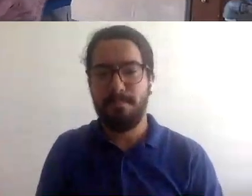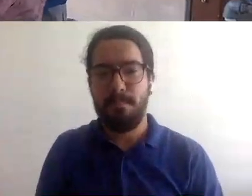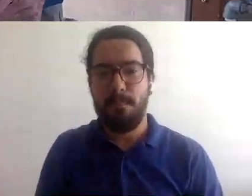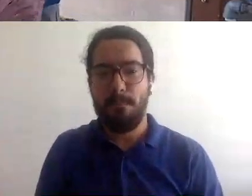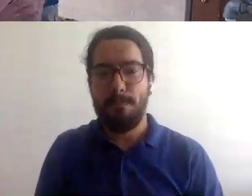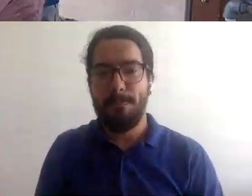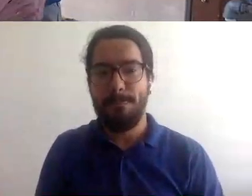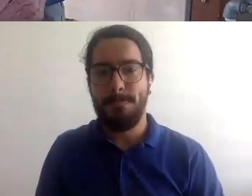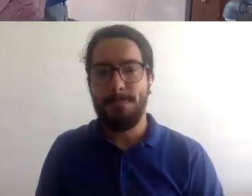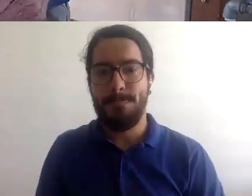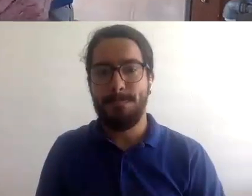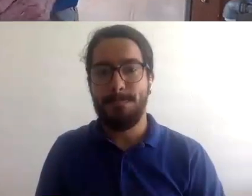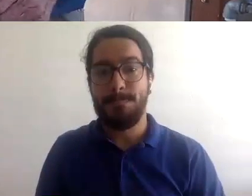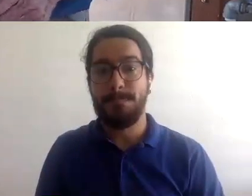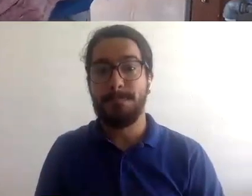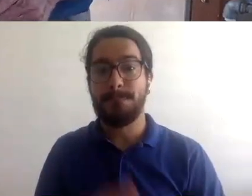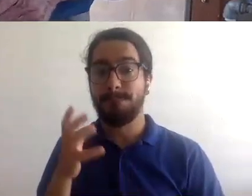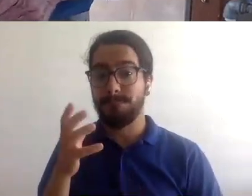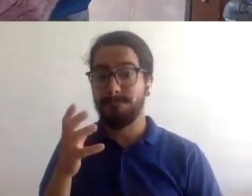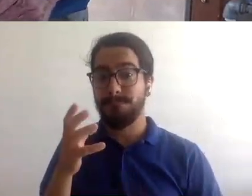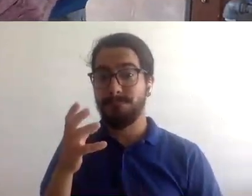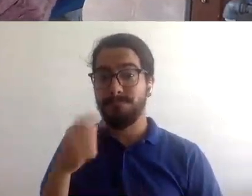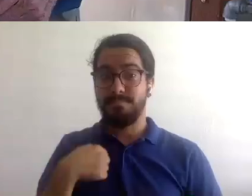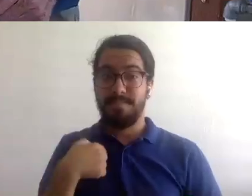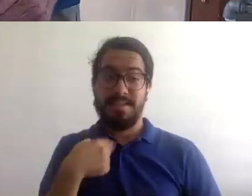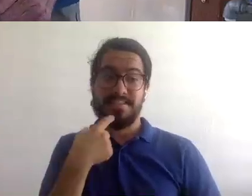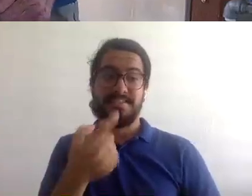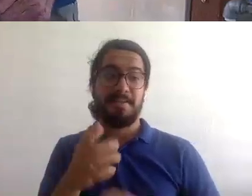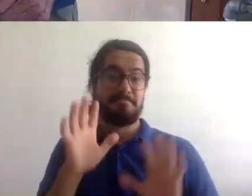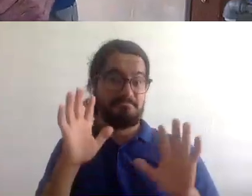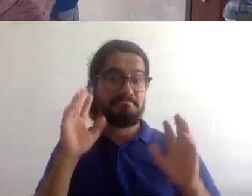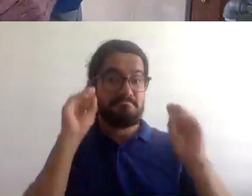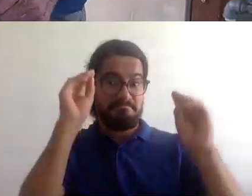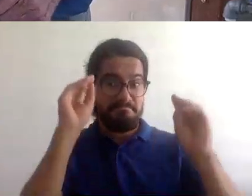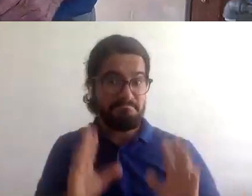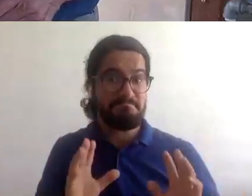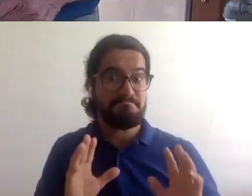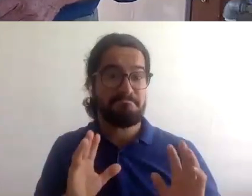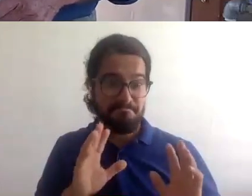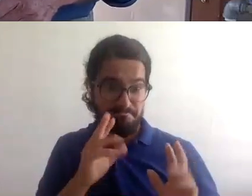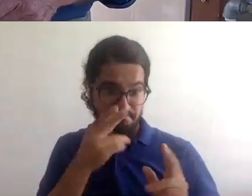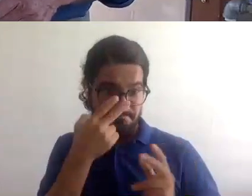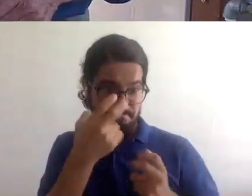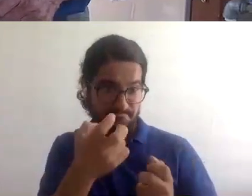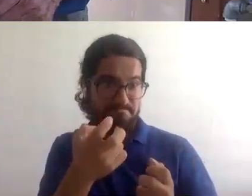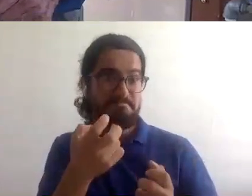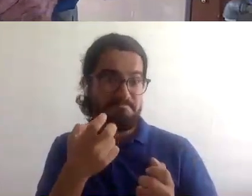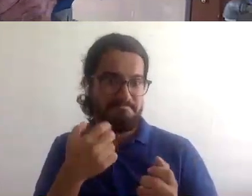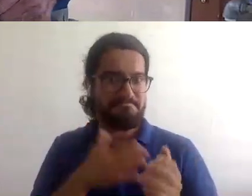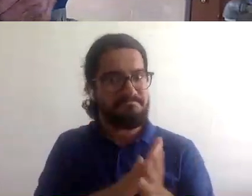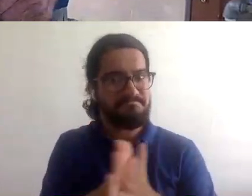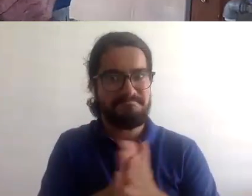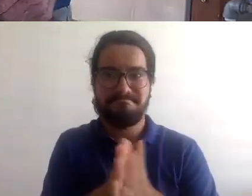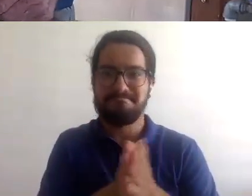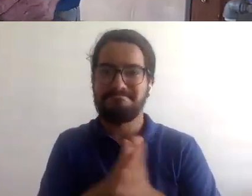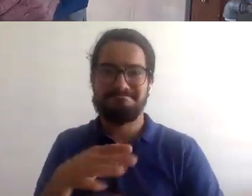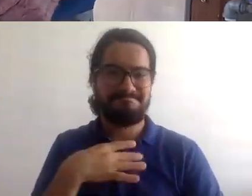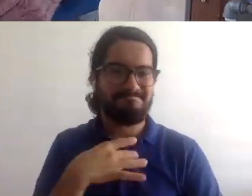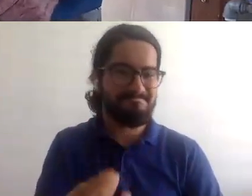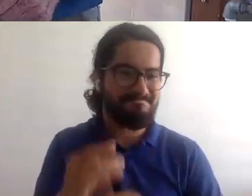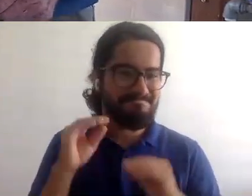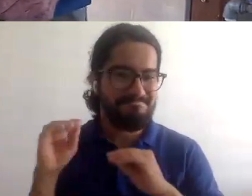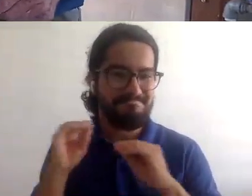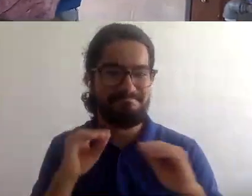pequeño. Como te digo, Jorge siempre ha sido un maestro muy, muy interesante. Por